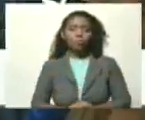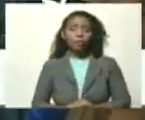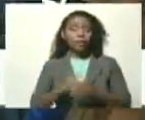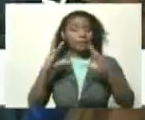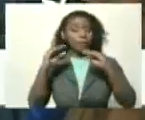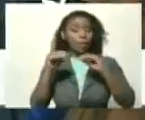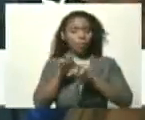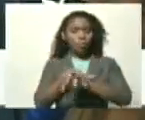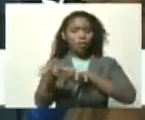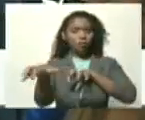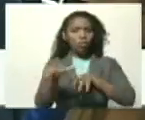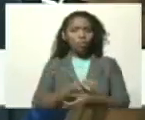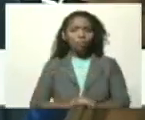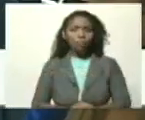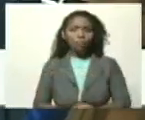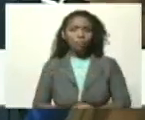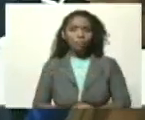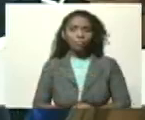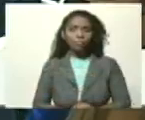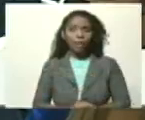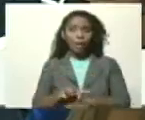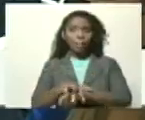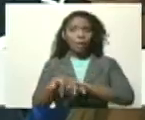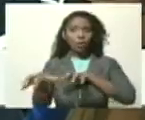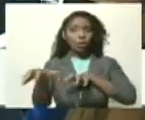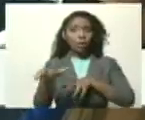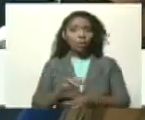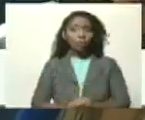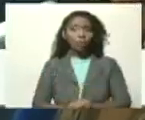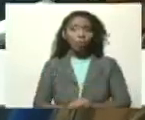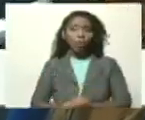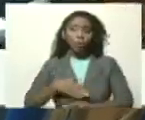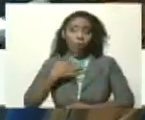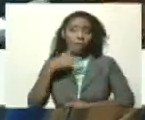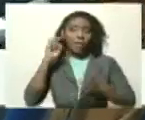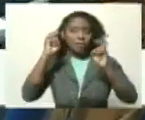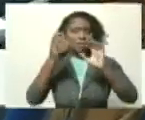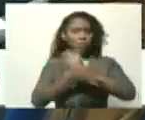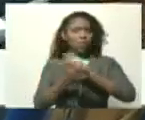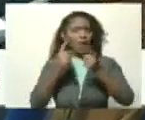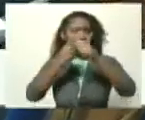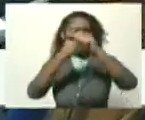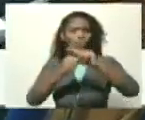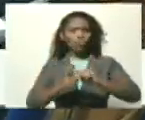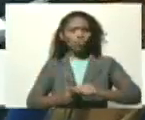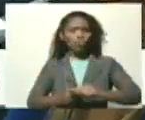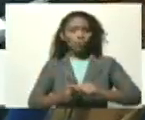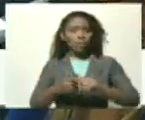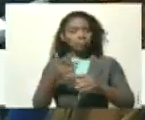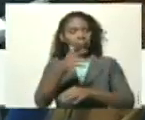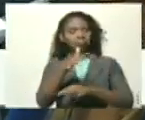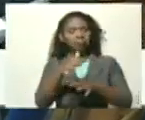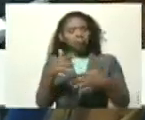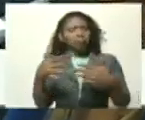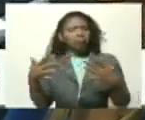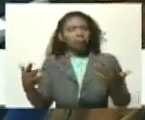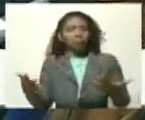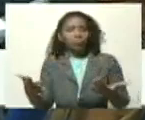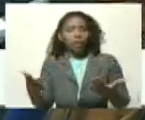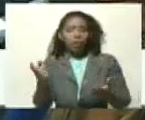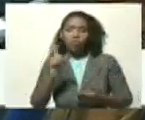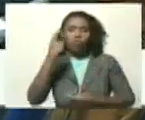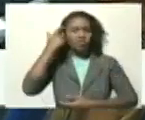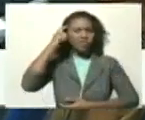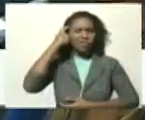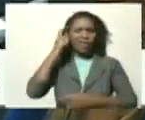de mayoría. Y mayoría, uno pudiera relacionarlo a sumar, y parece que no se